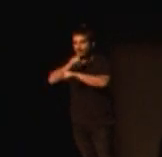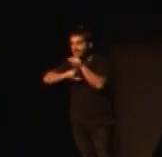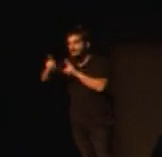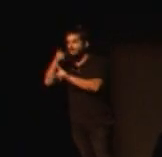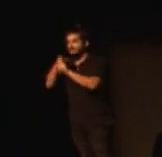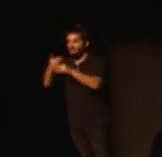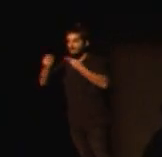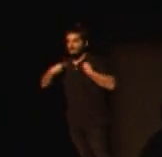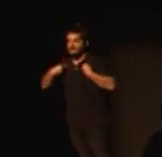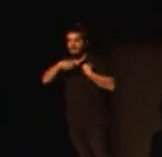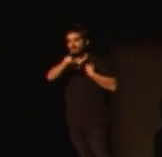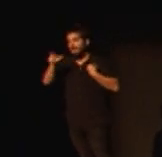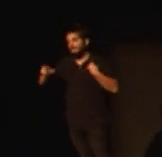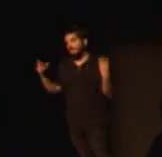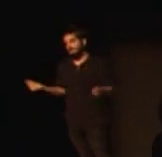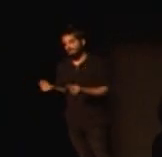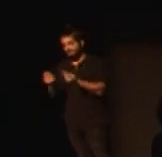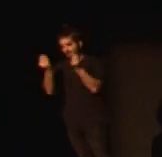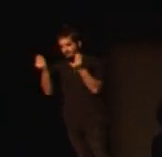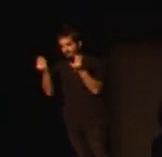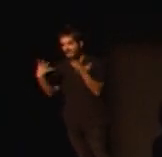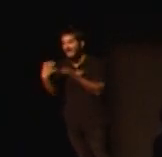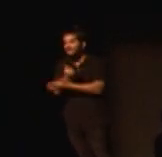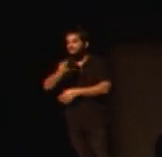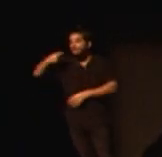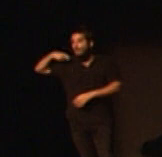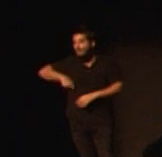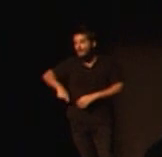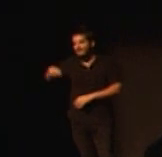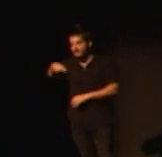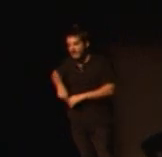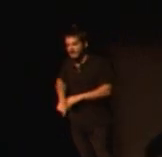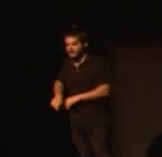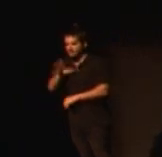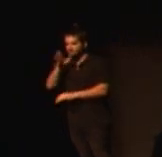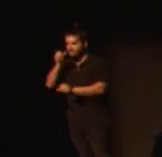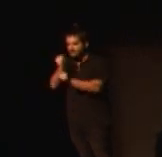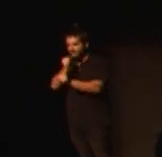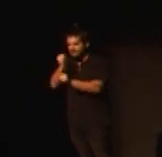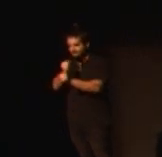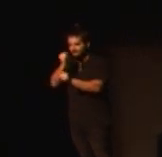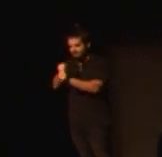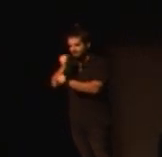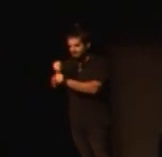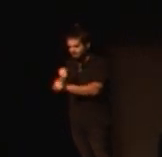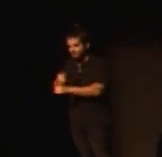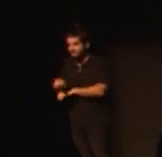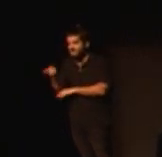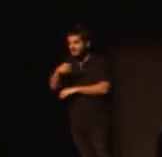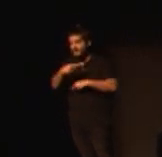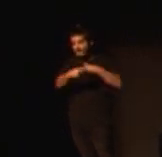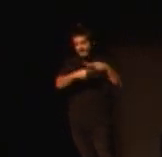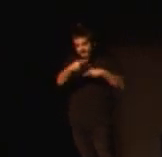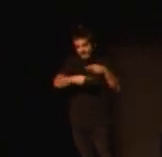demás, a todos y cada uno de los profesionales por su trabajo abnegado y valiosísimo y a todas las familias que viven y conviven con